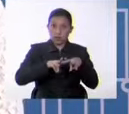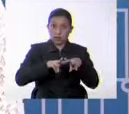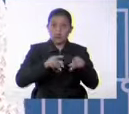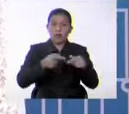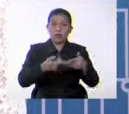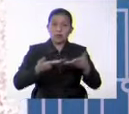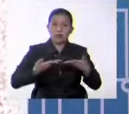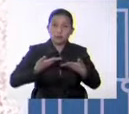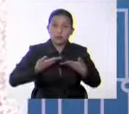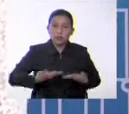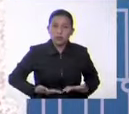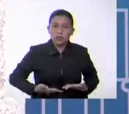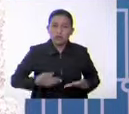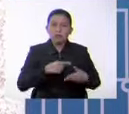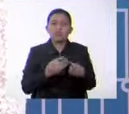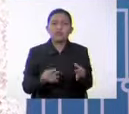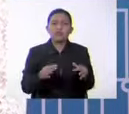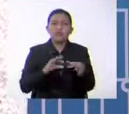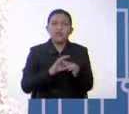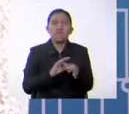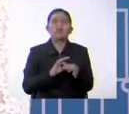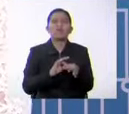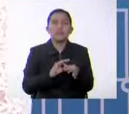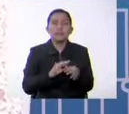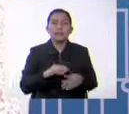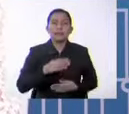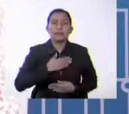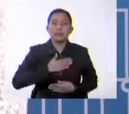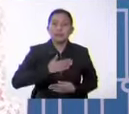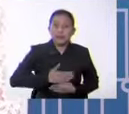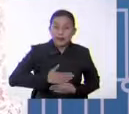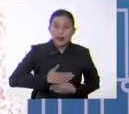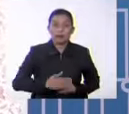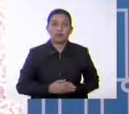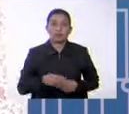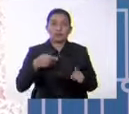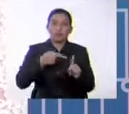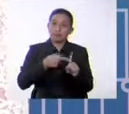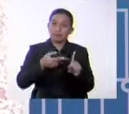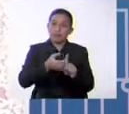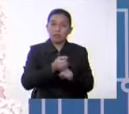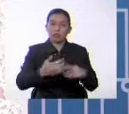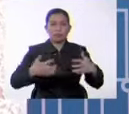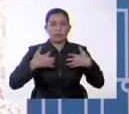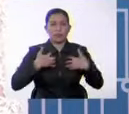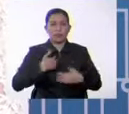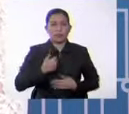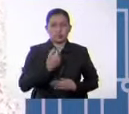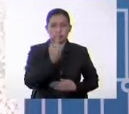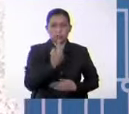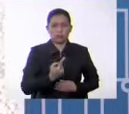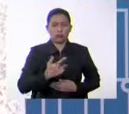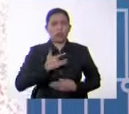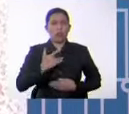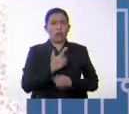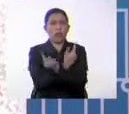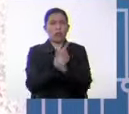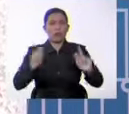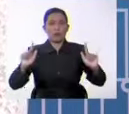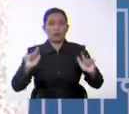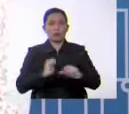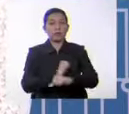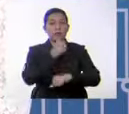derechos humanos está dado por las aspiraciones para lograr una vida digna y una vida libre, como lo